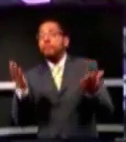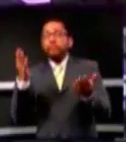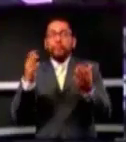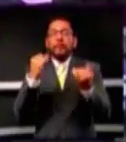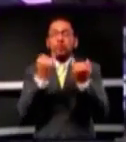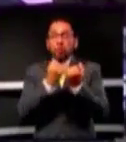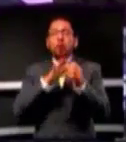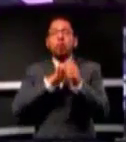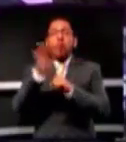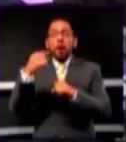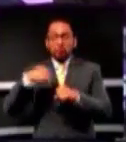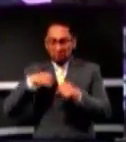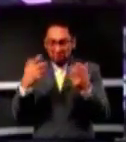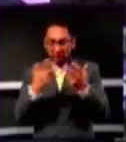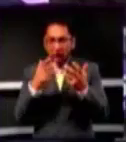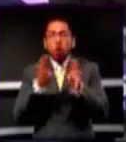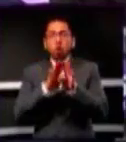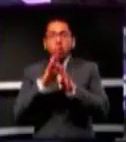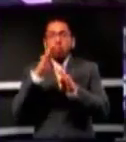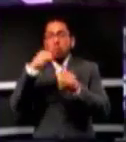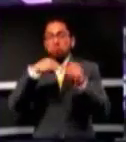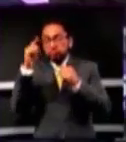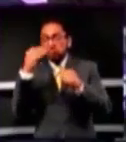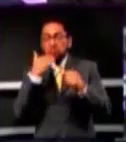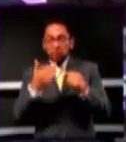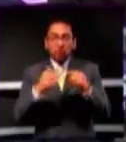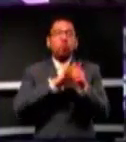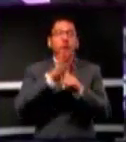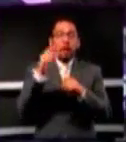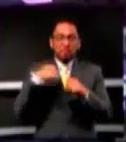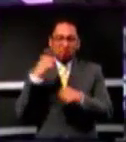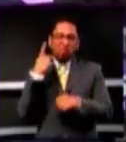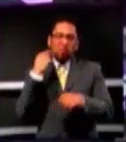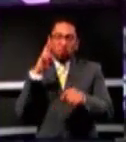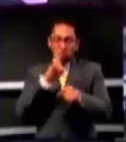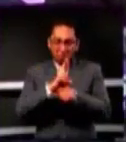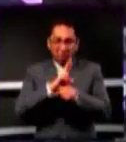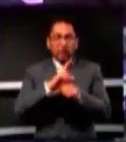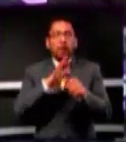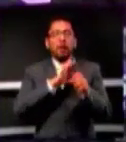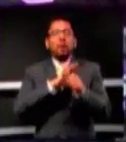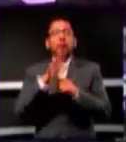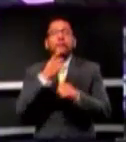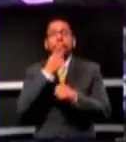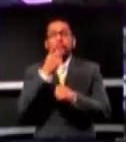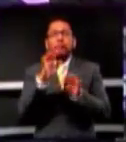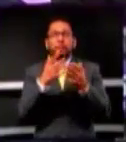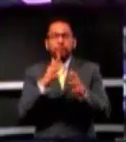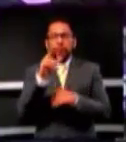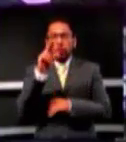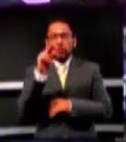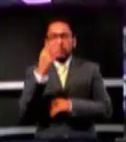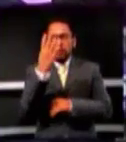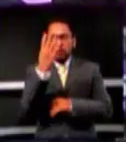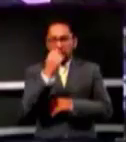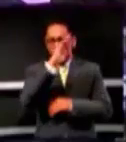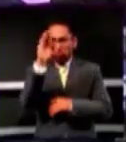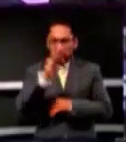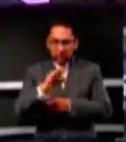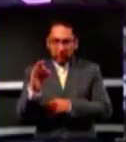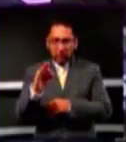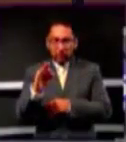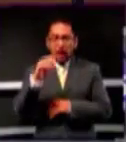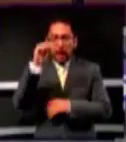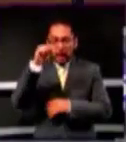de eficiencia tenemos con respecto uh-huh a los asuntos que llegan a la Procuraduría y estamos alrededor del 89%. ¿Aquí en